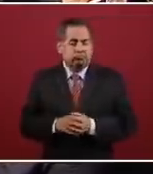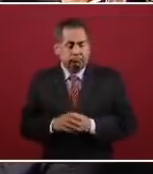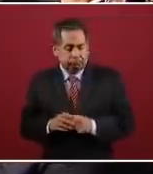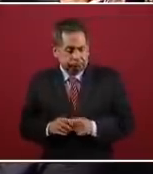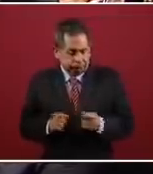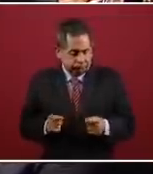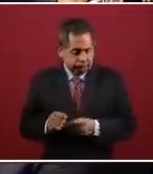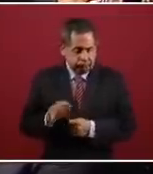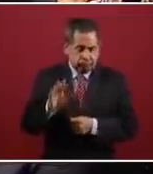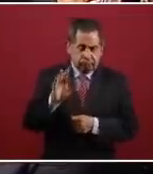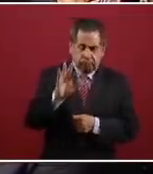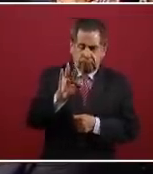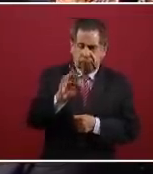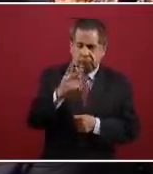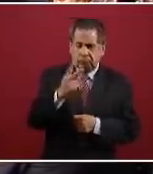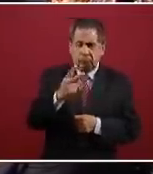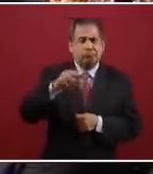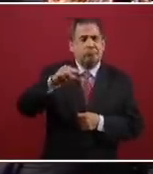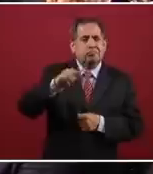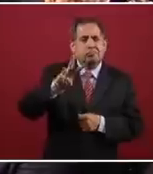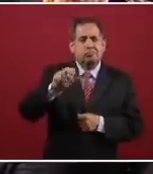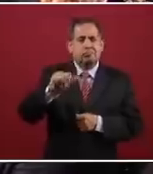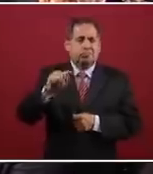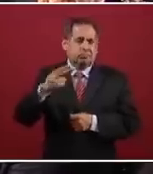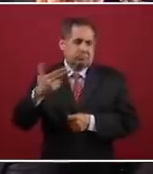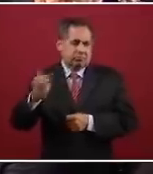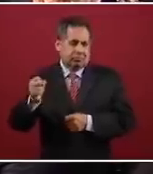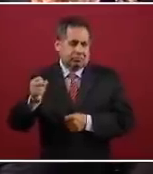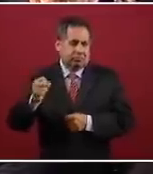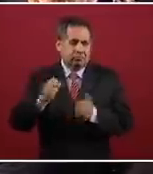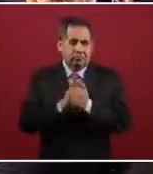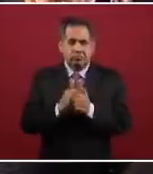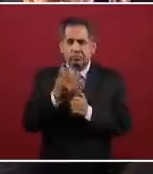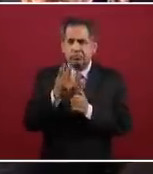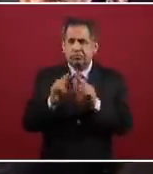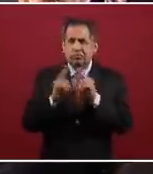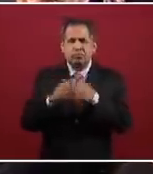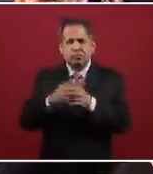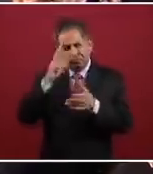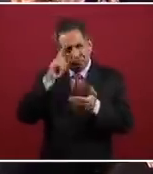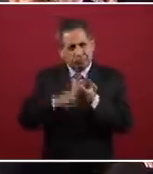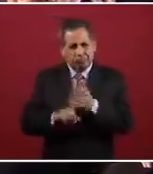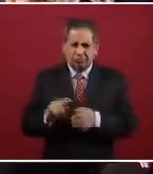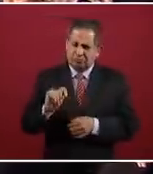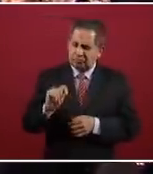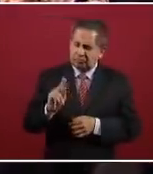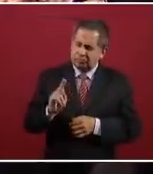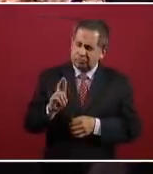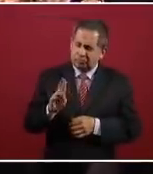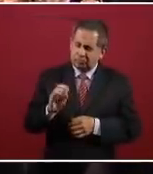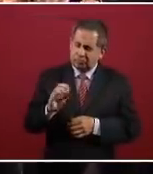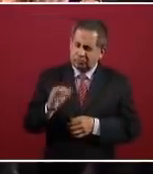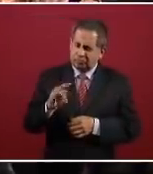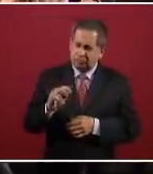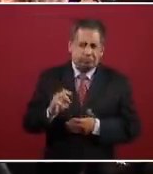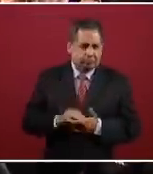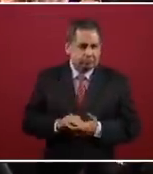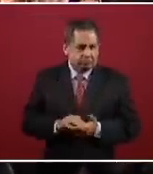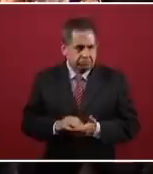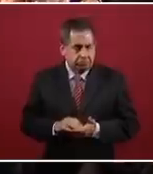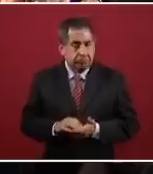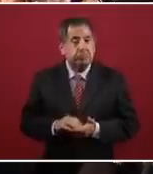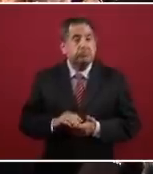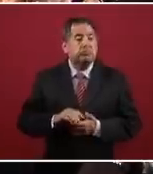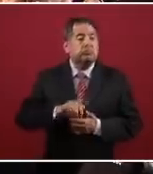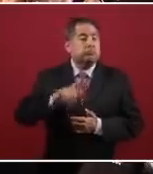42 megawatts con 4 unidades de las que se conoce como turbocinas, y luego se comprometieron a